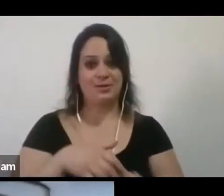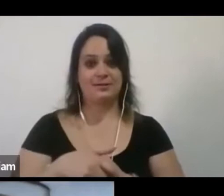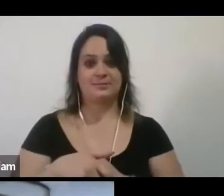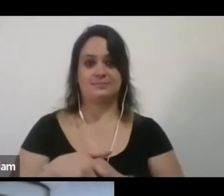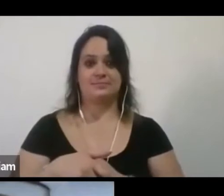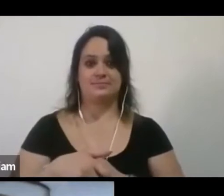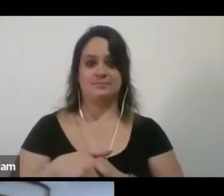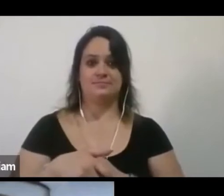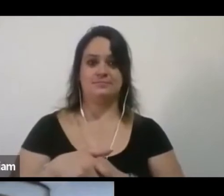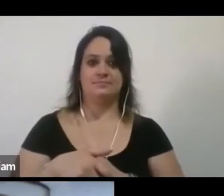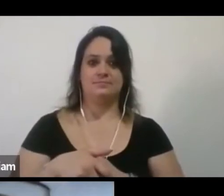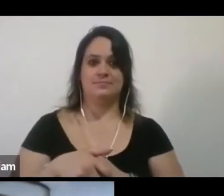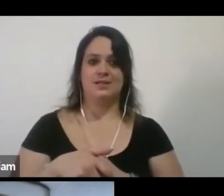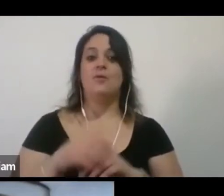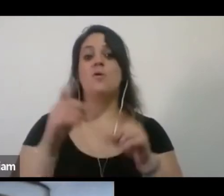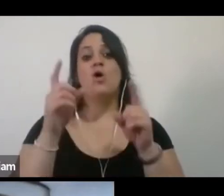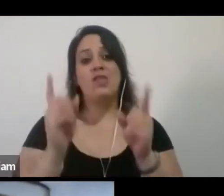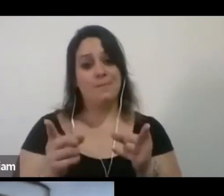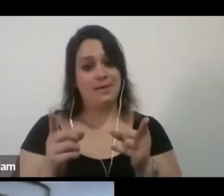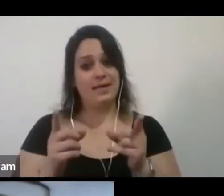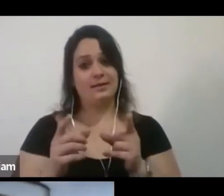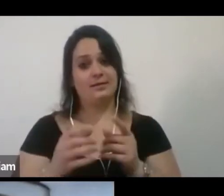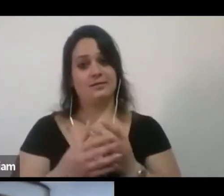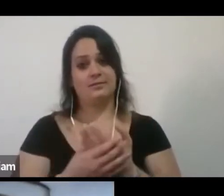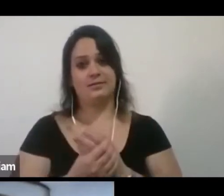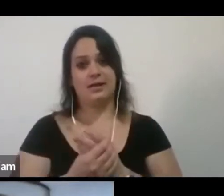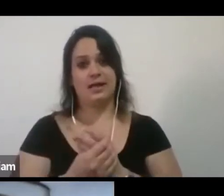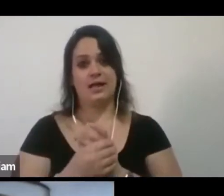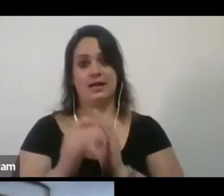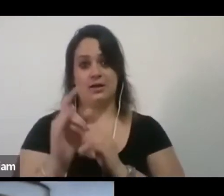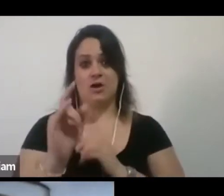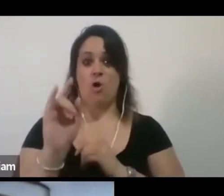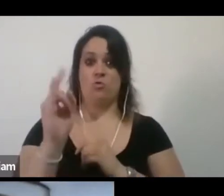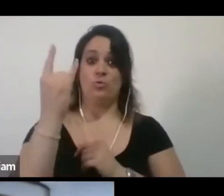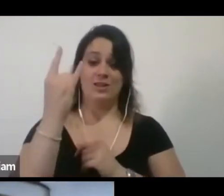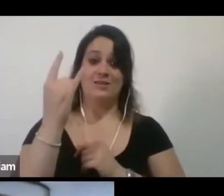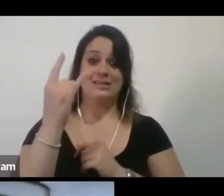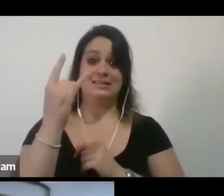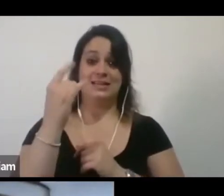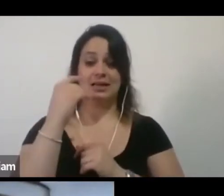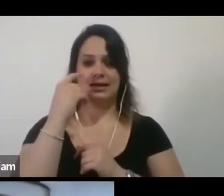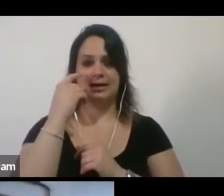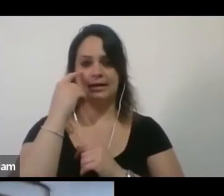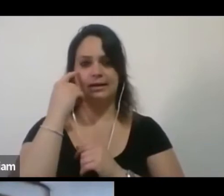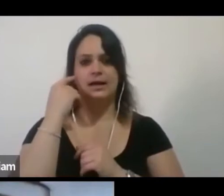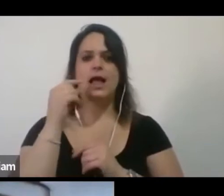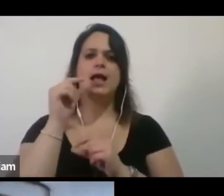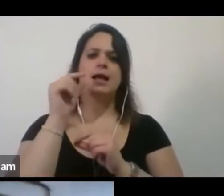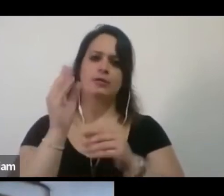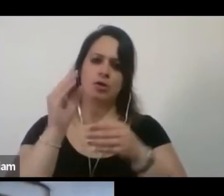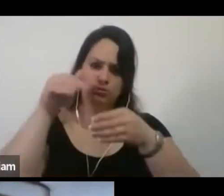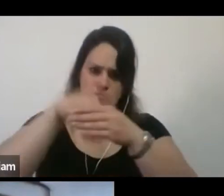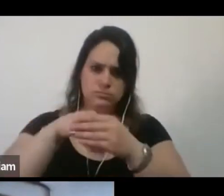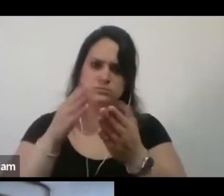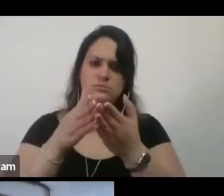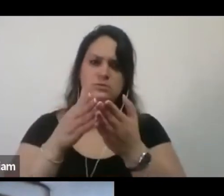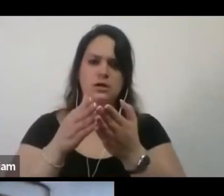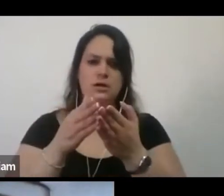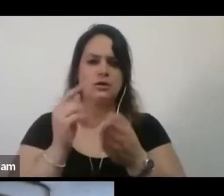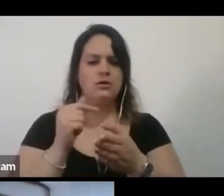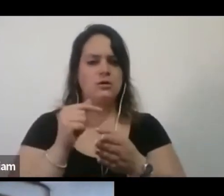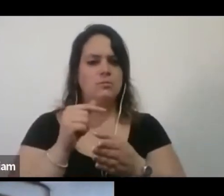pero también yo cuando estaba en la universidad me fui como metiendo de a poco en el campo